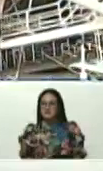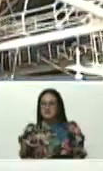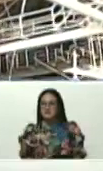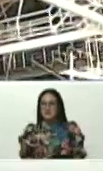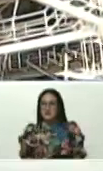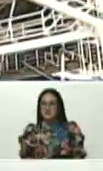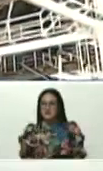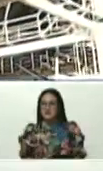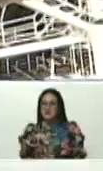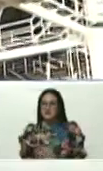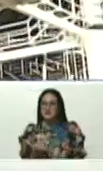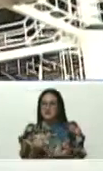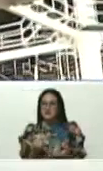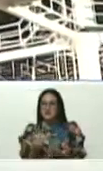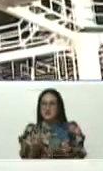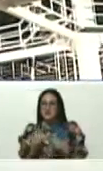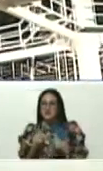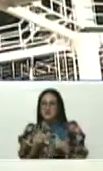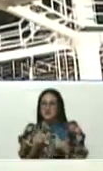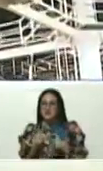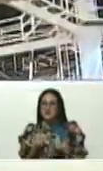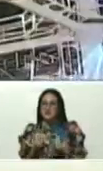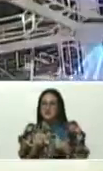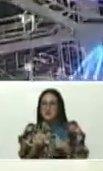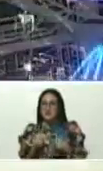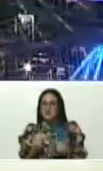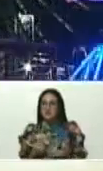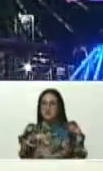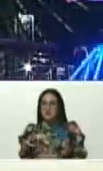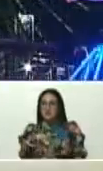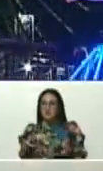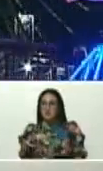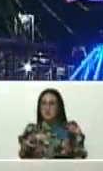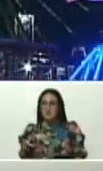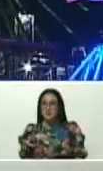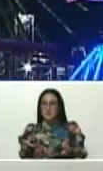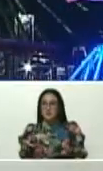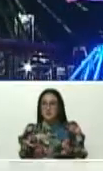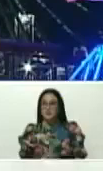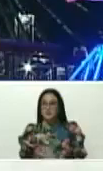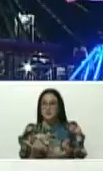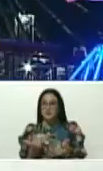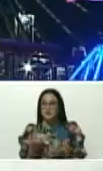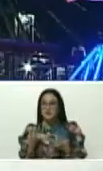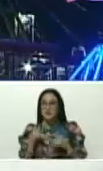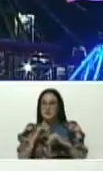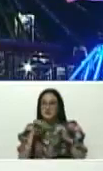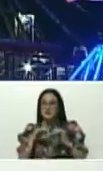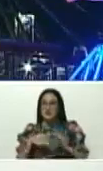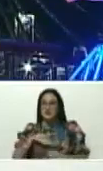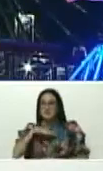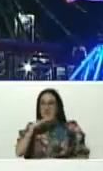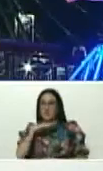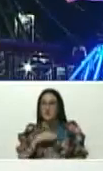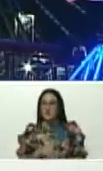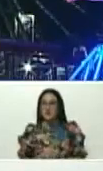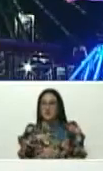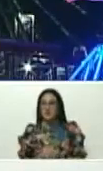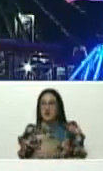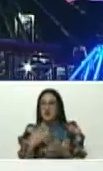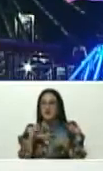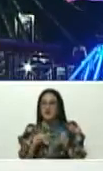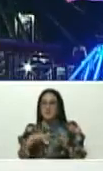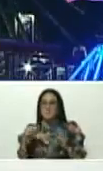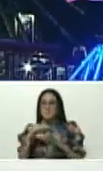humanistas, cristianos, el vivir viviendo y la máxima felicidad social posible. Grandes